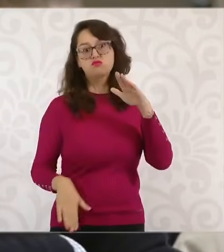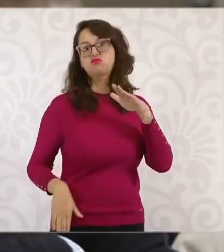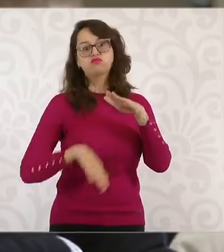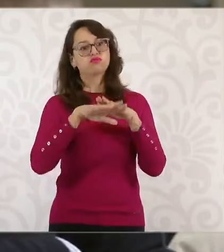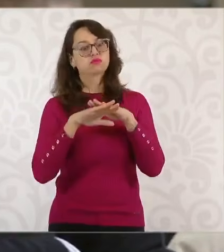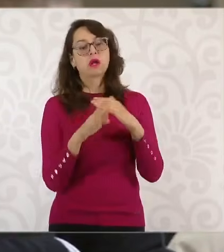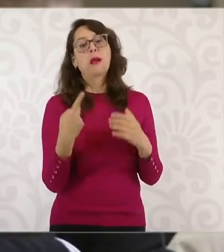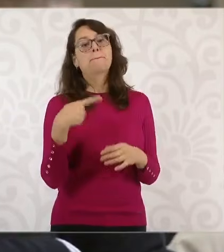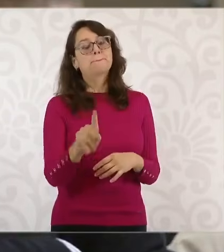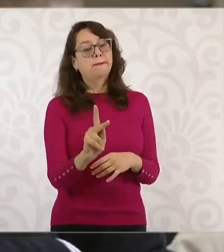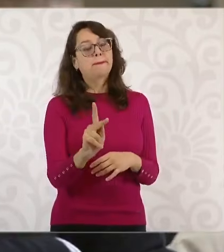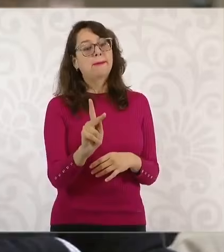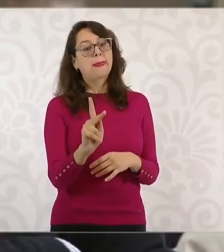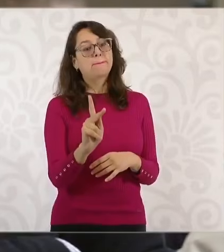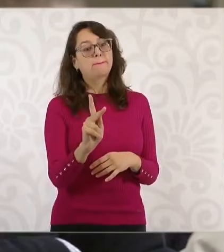me gustaría